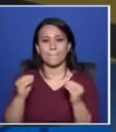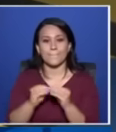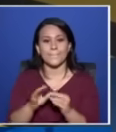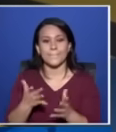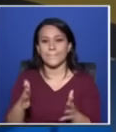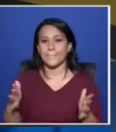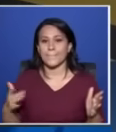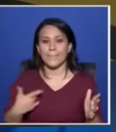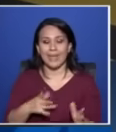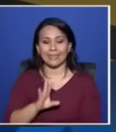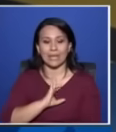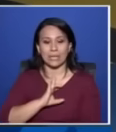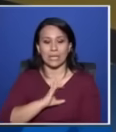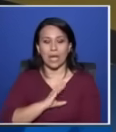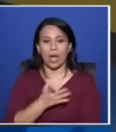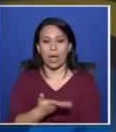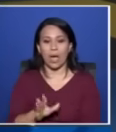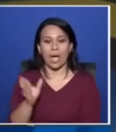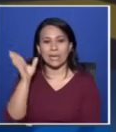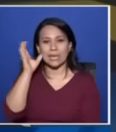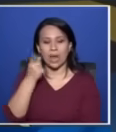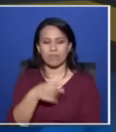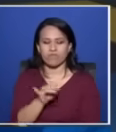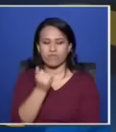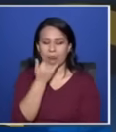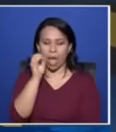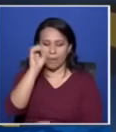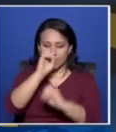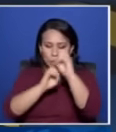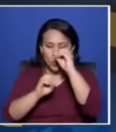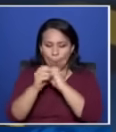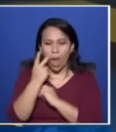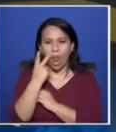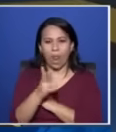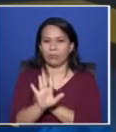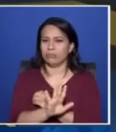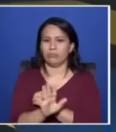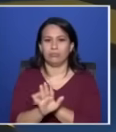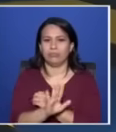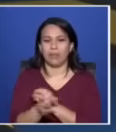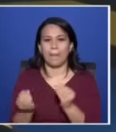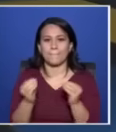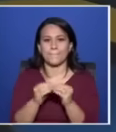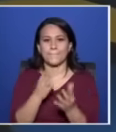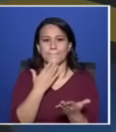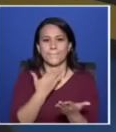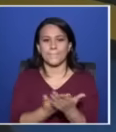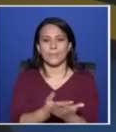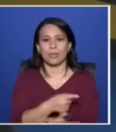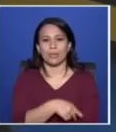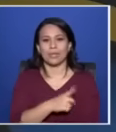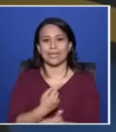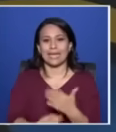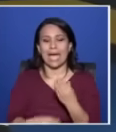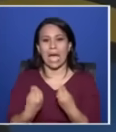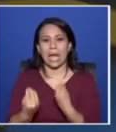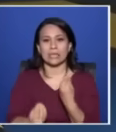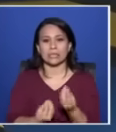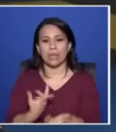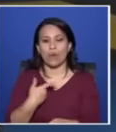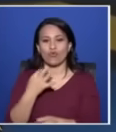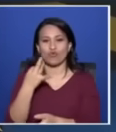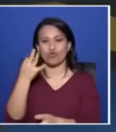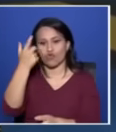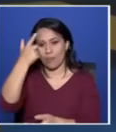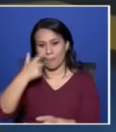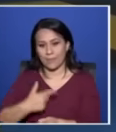es técnica y se presume que es de manera visual. Listo, muchísimas gracias. Y también, ¿qué es lo que ocurre? Bueno, si tal vez un